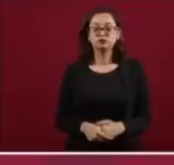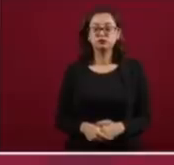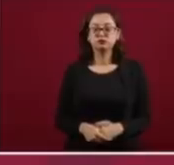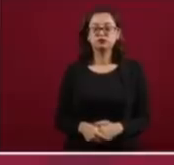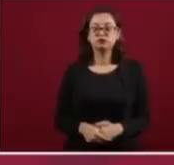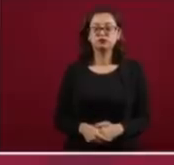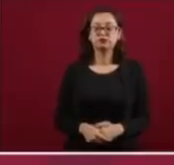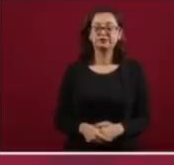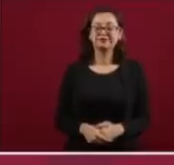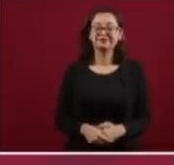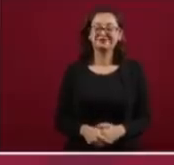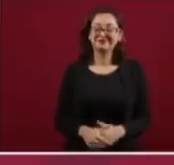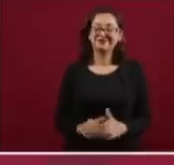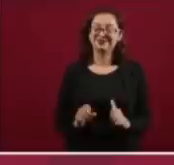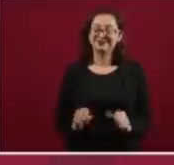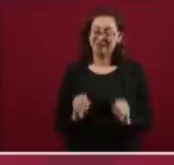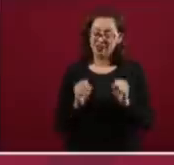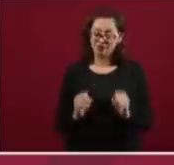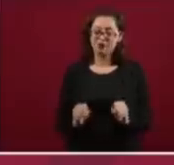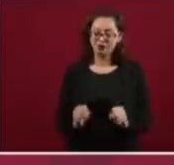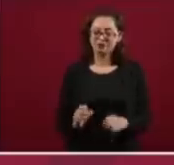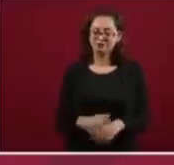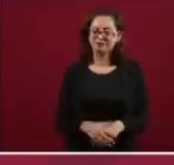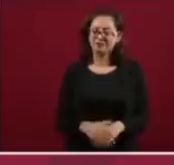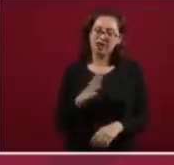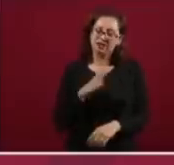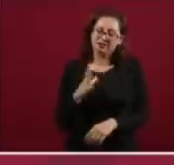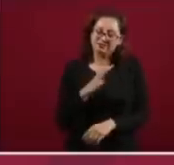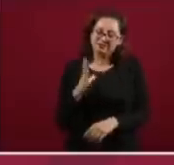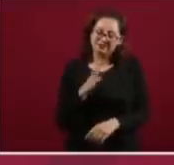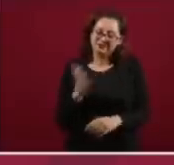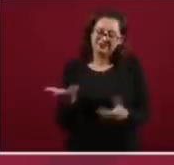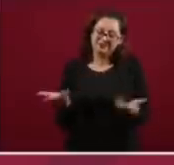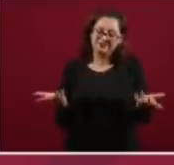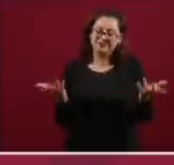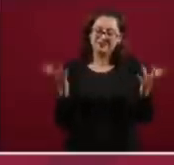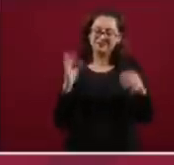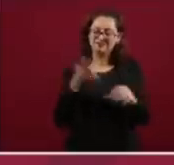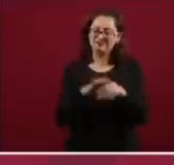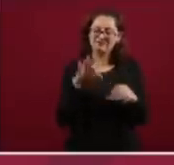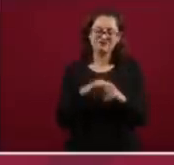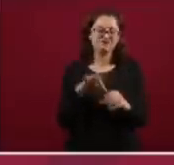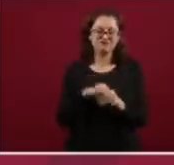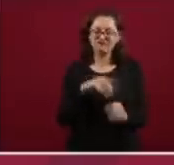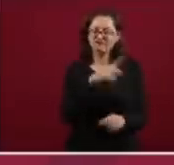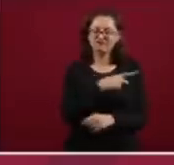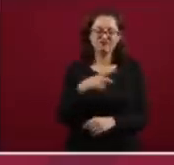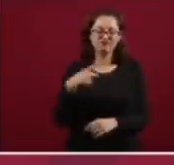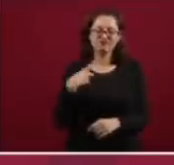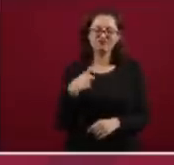debe de haber también en lo electoral